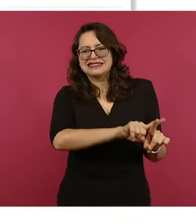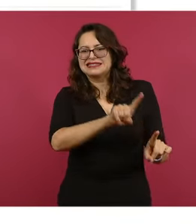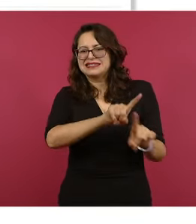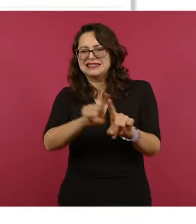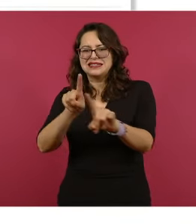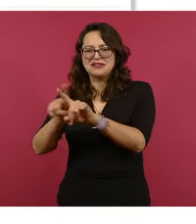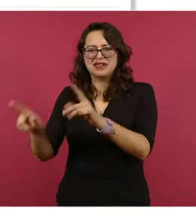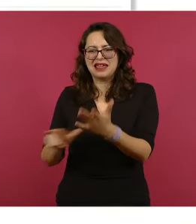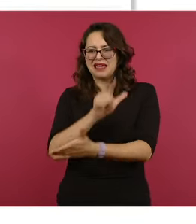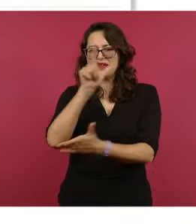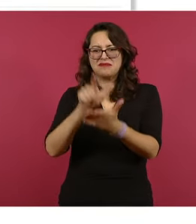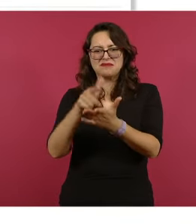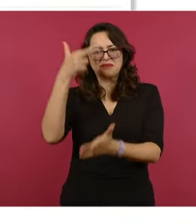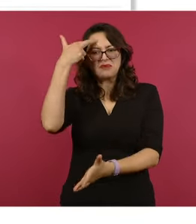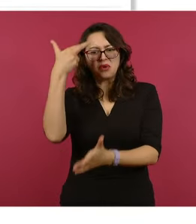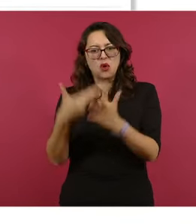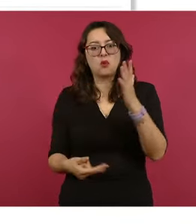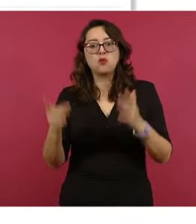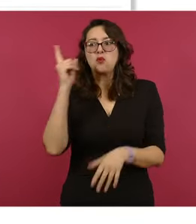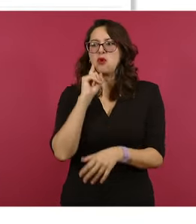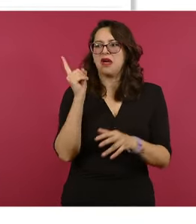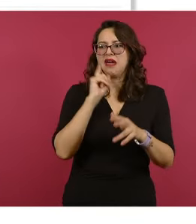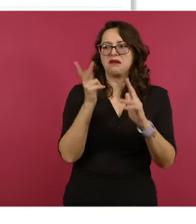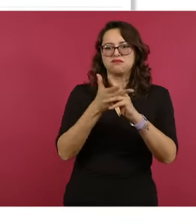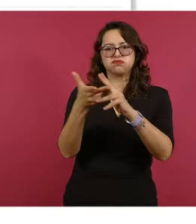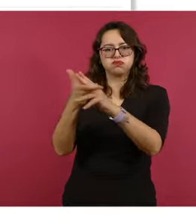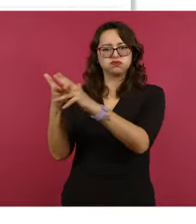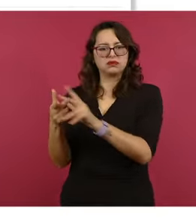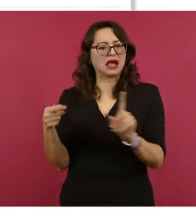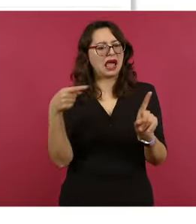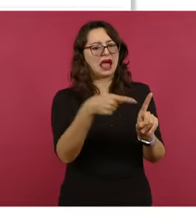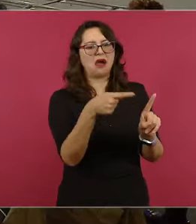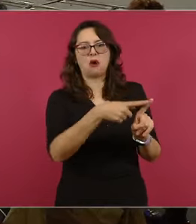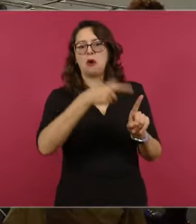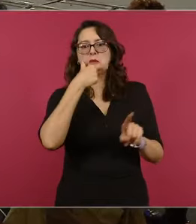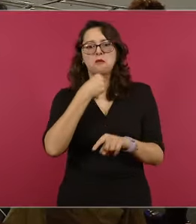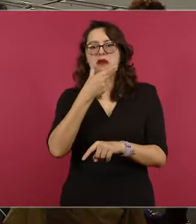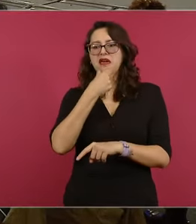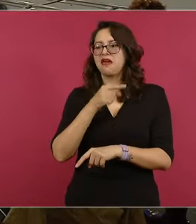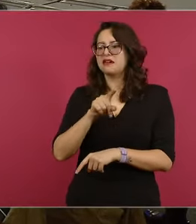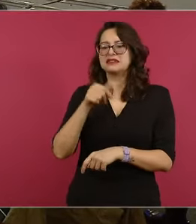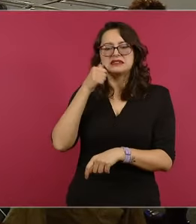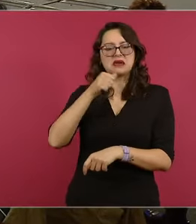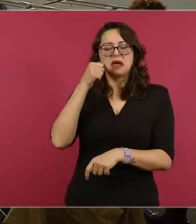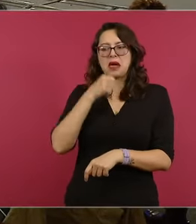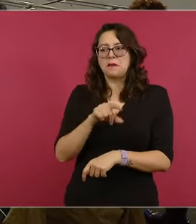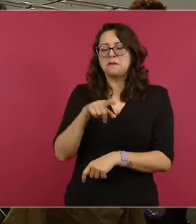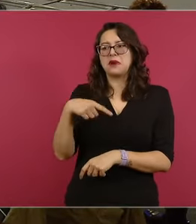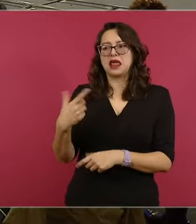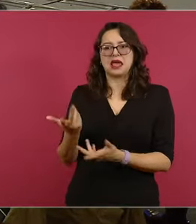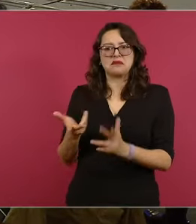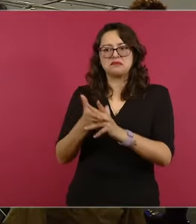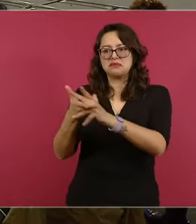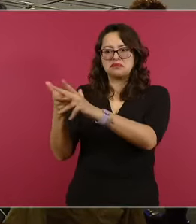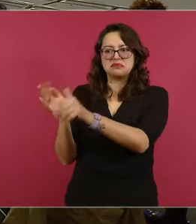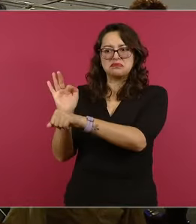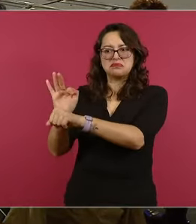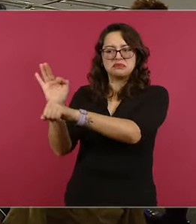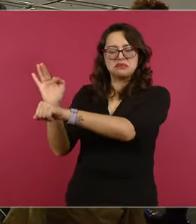otros feminicidios. La verdad es que este caso es bastante indignante. En el caso de Ariadna